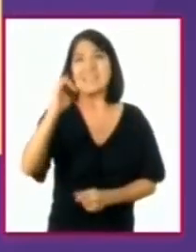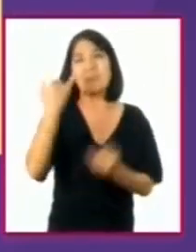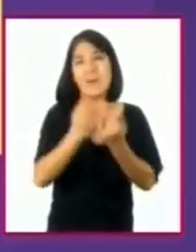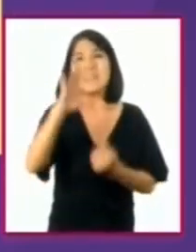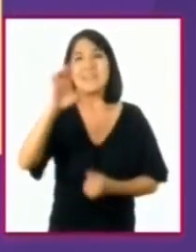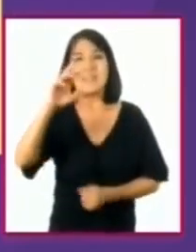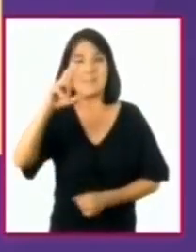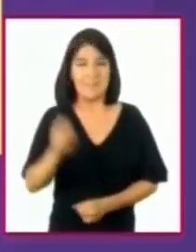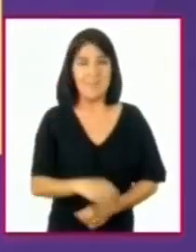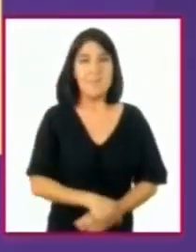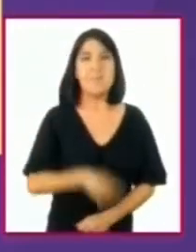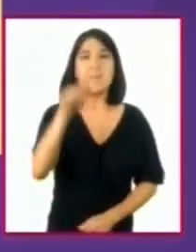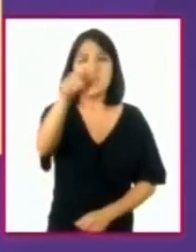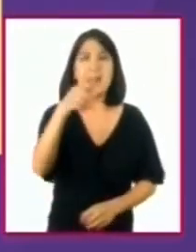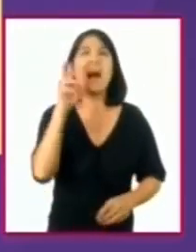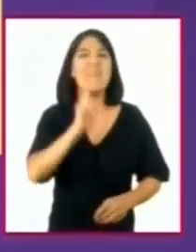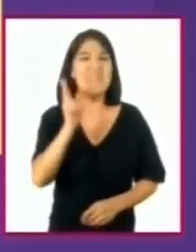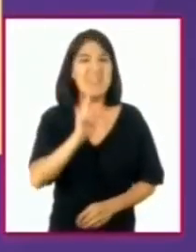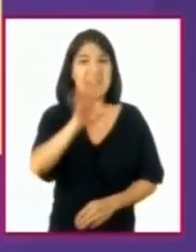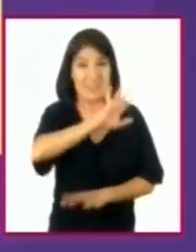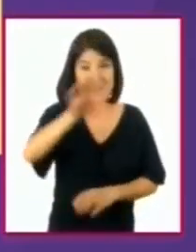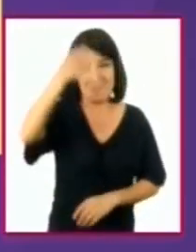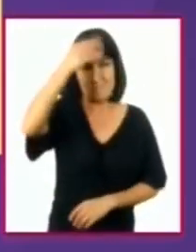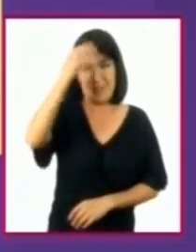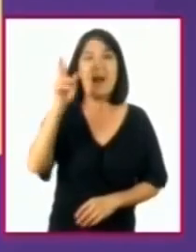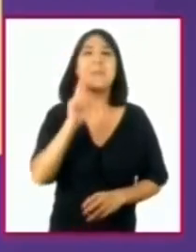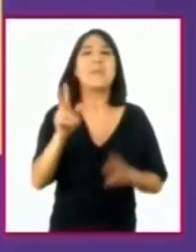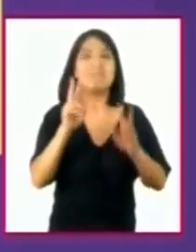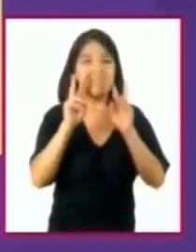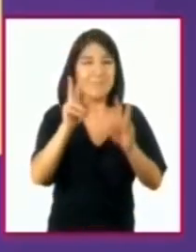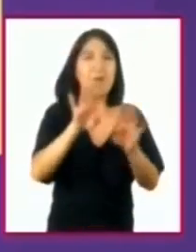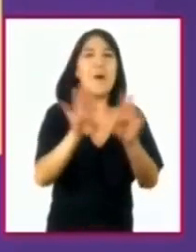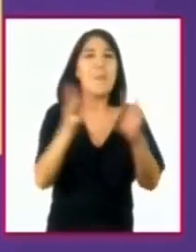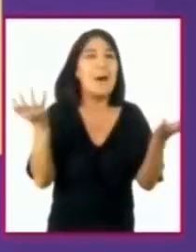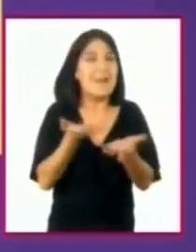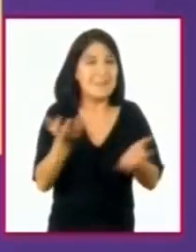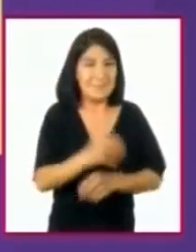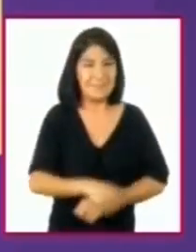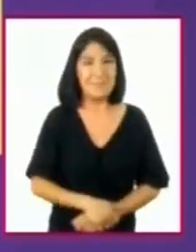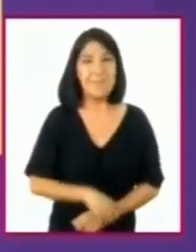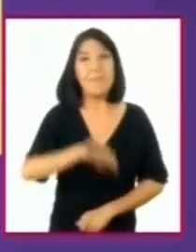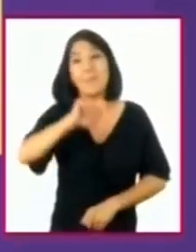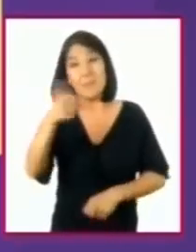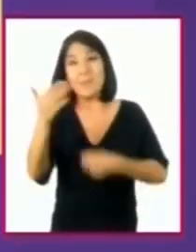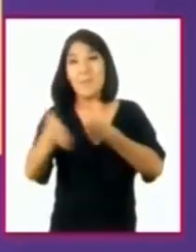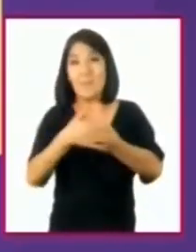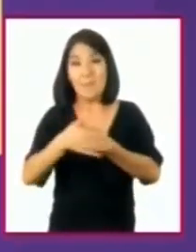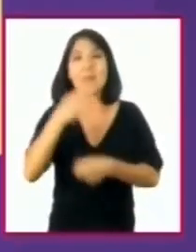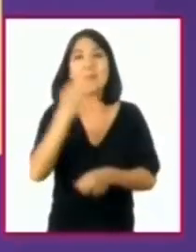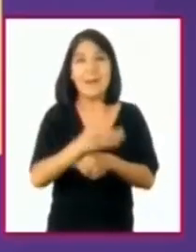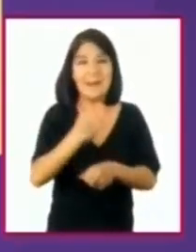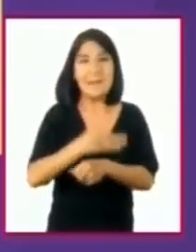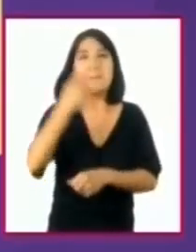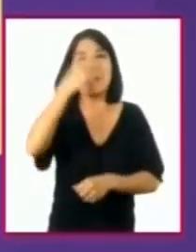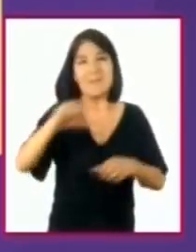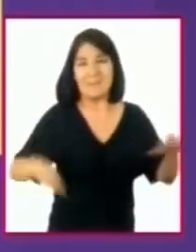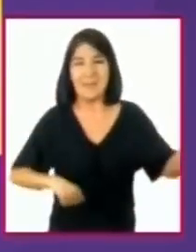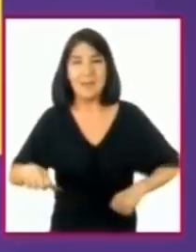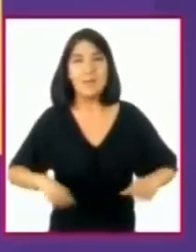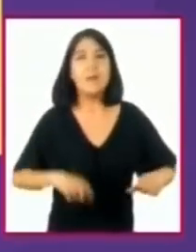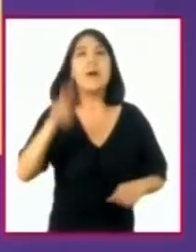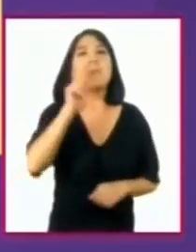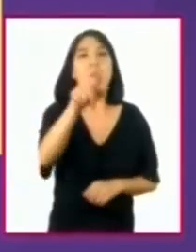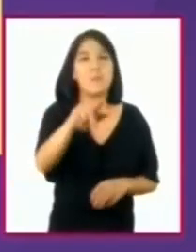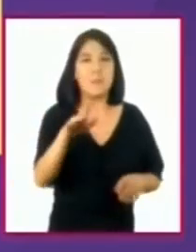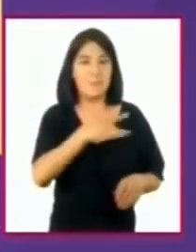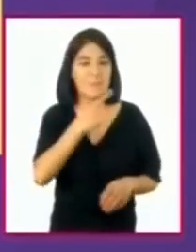les parece si ponemos a prueba lo aprendido? En la siguiente actividad los invitamos a que relacionen cada una